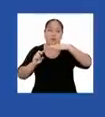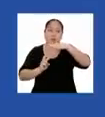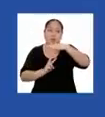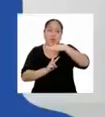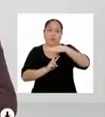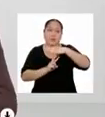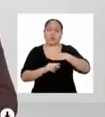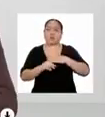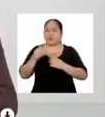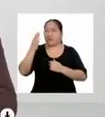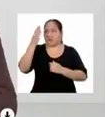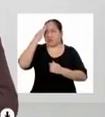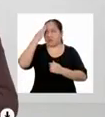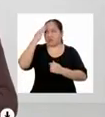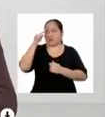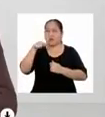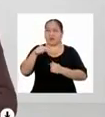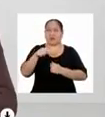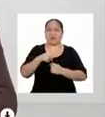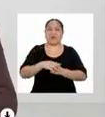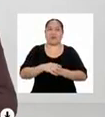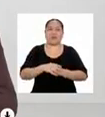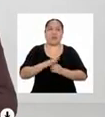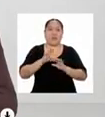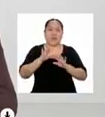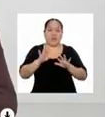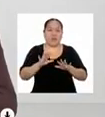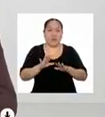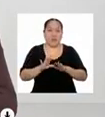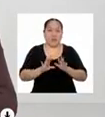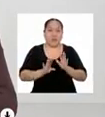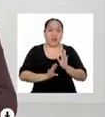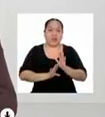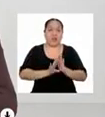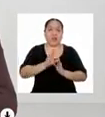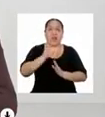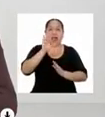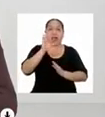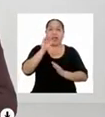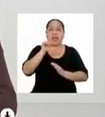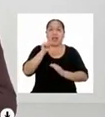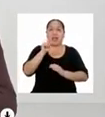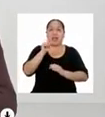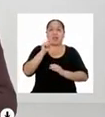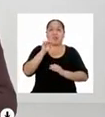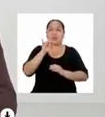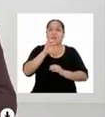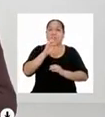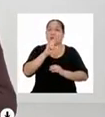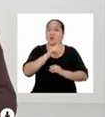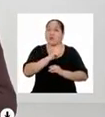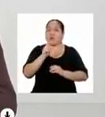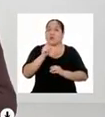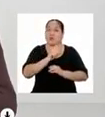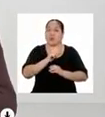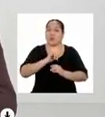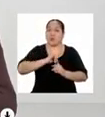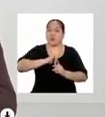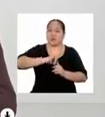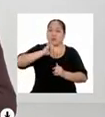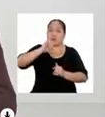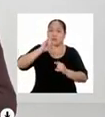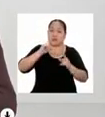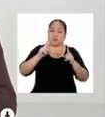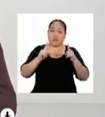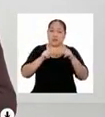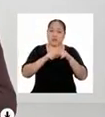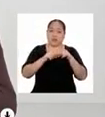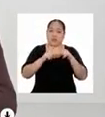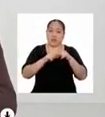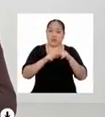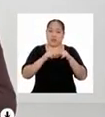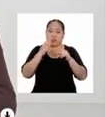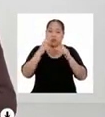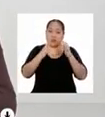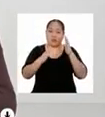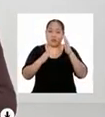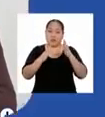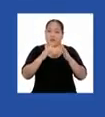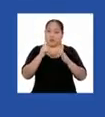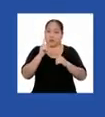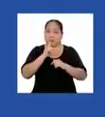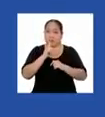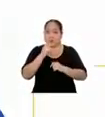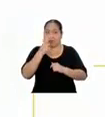datos. ¡Ojo, Yeremis! La altura de la pirámide que tenemos no es igual a la altura del triángulo que compone sus caras